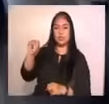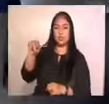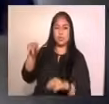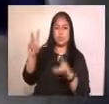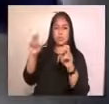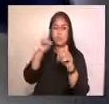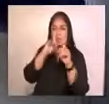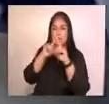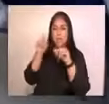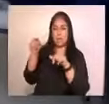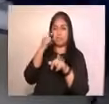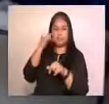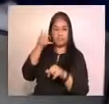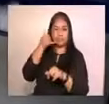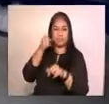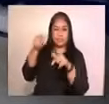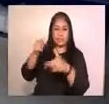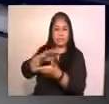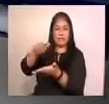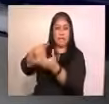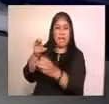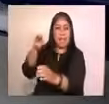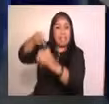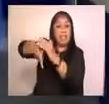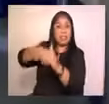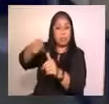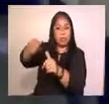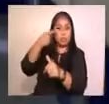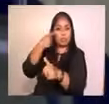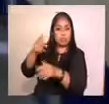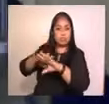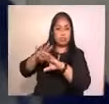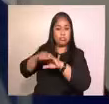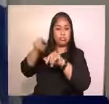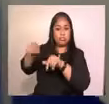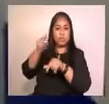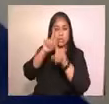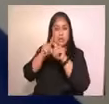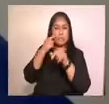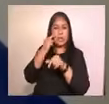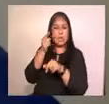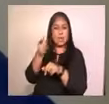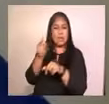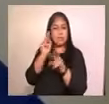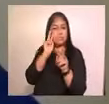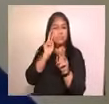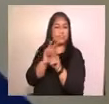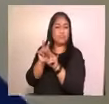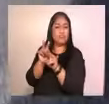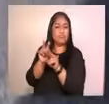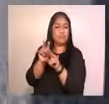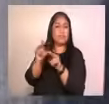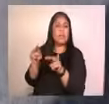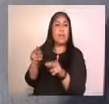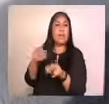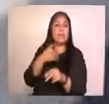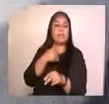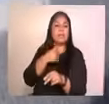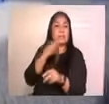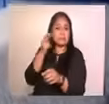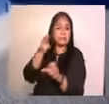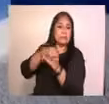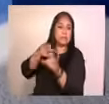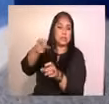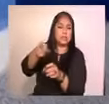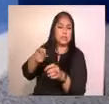estas llamadas provienen de centros carcelarios, entre ellos donde están los líderes de